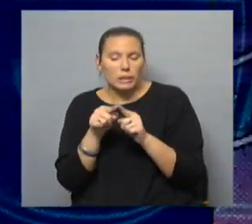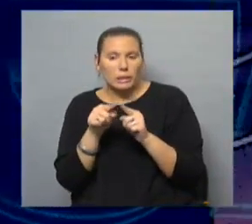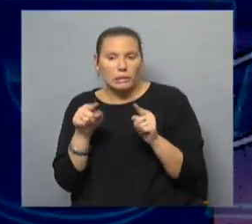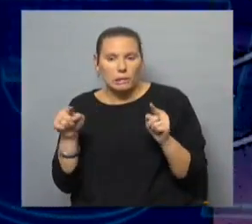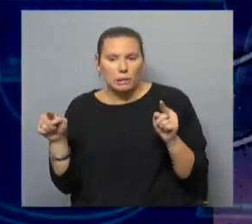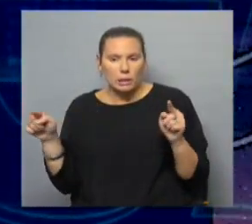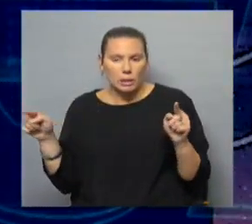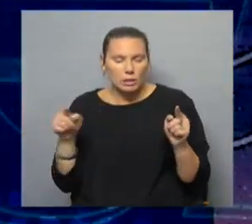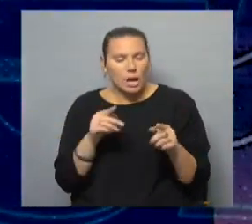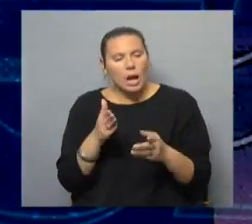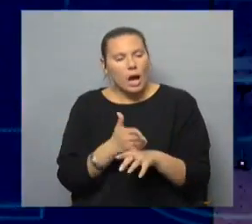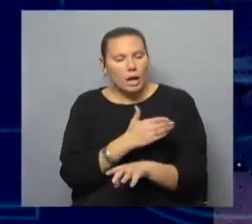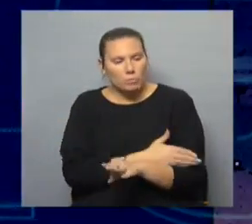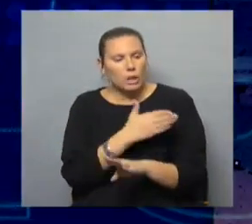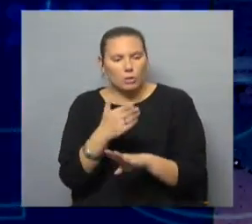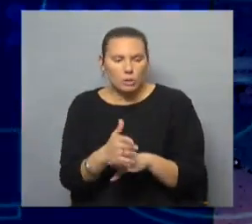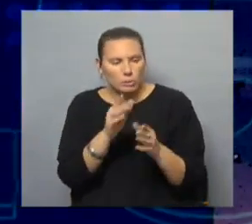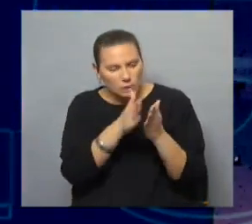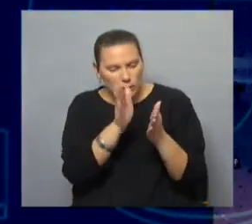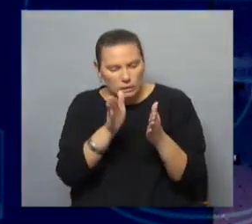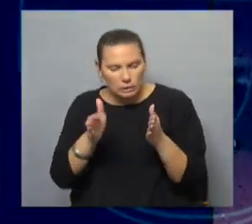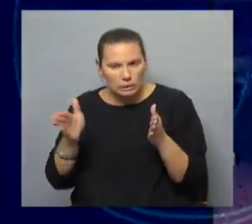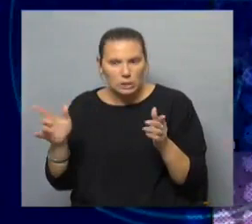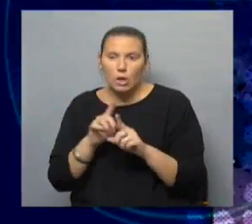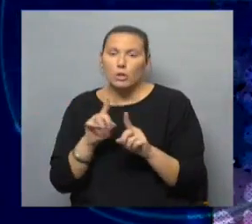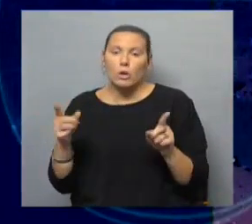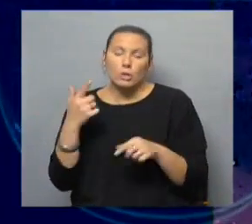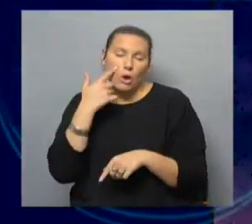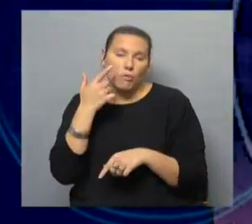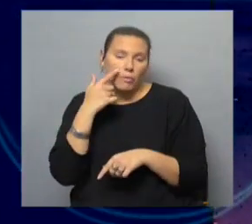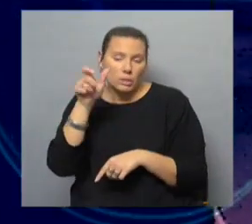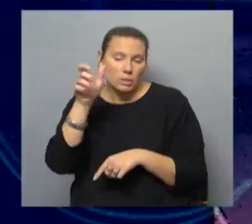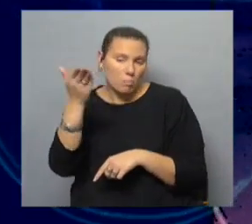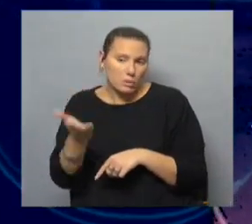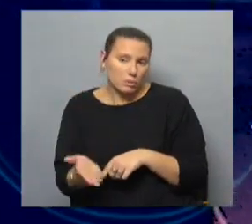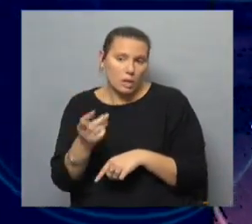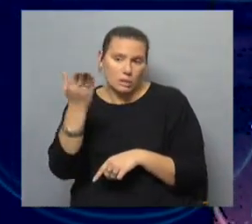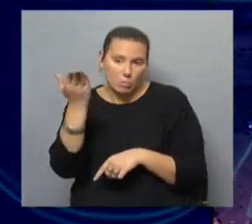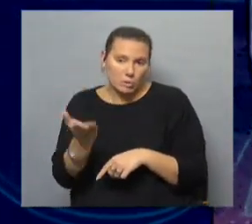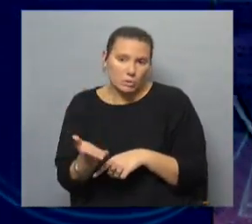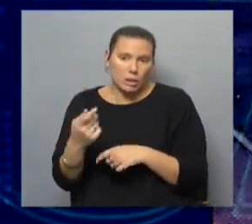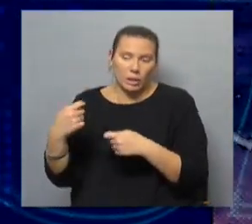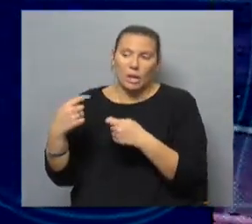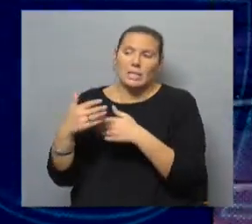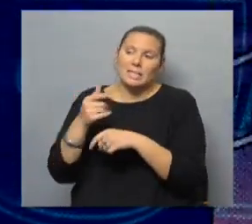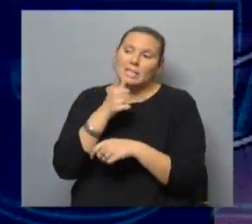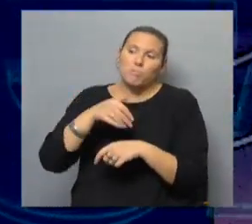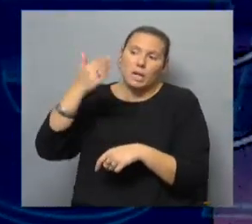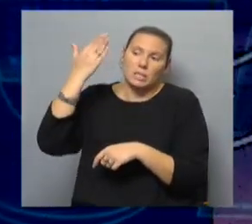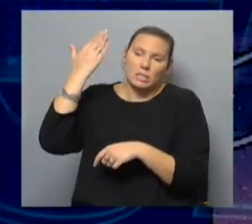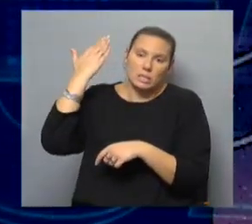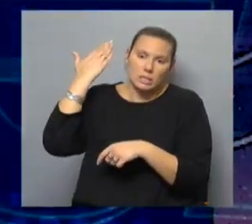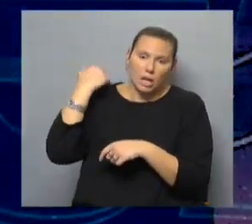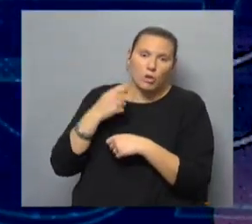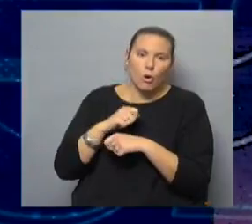una cosa causa-consecuencia, sino más bien a través de la vivencia del personaje y cómo de pronto ese personaje está afectado por lo que le pasó o por lo que piensa que le puede